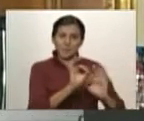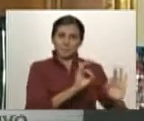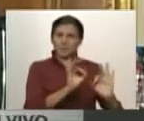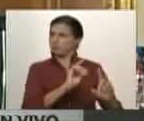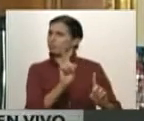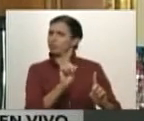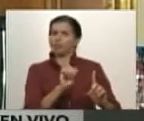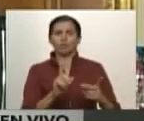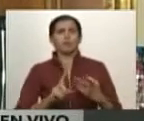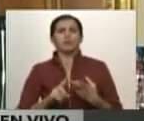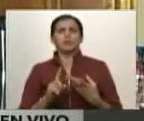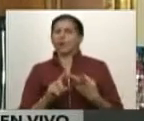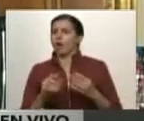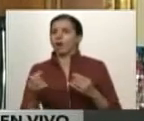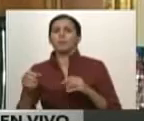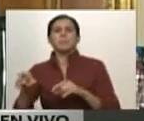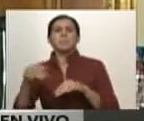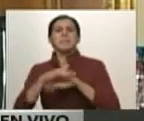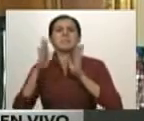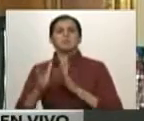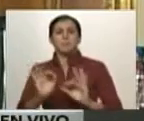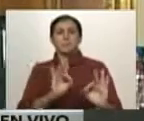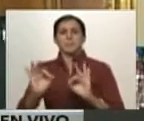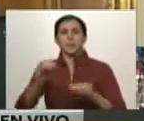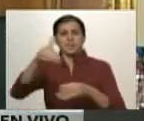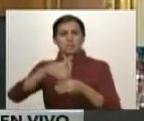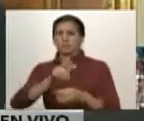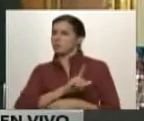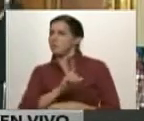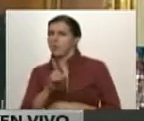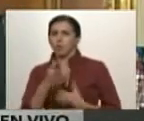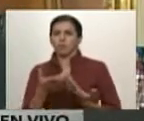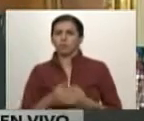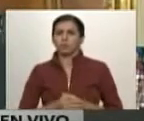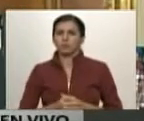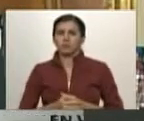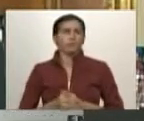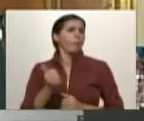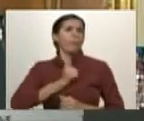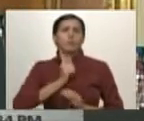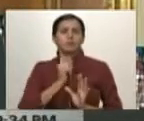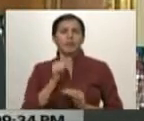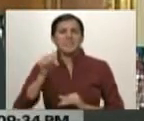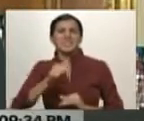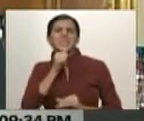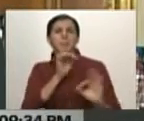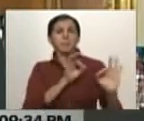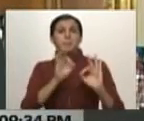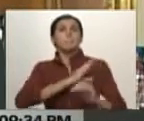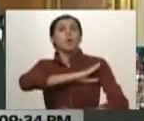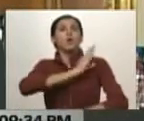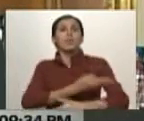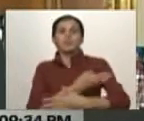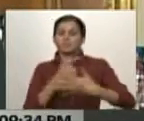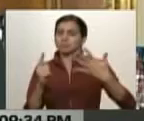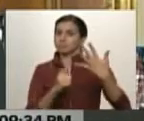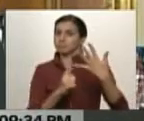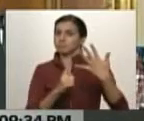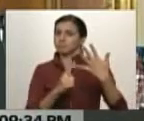y una oficina de un ministro ni una oficina no se va en venezuela lo organice un poder